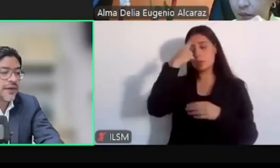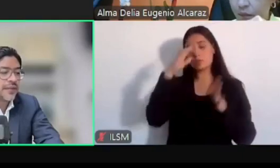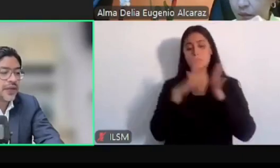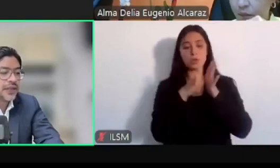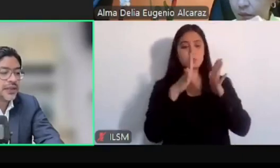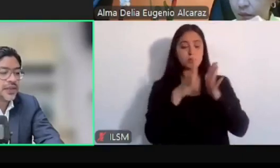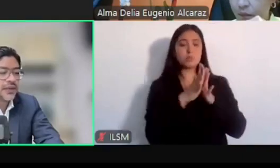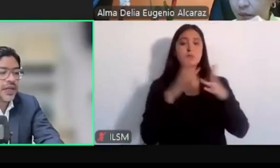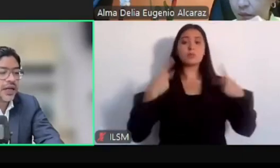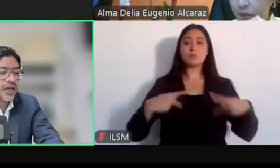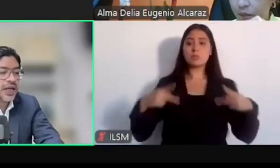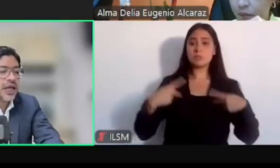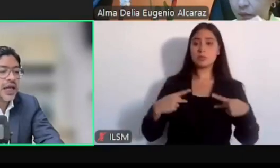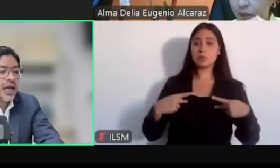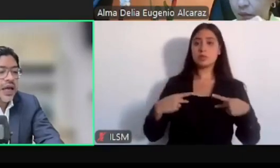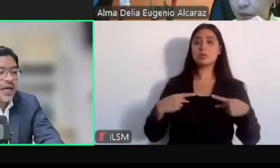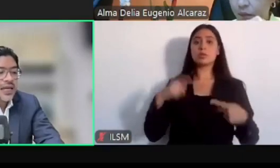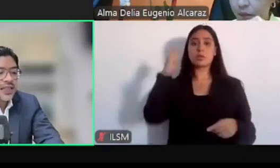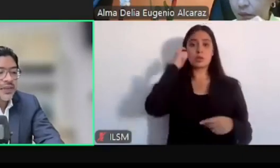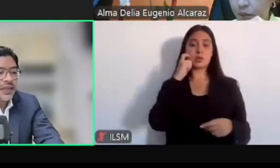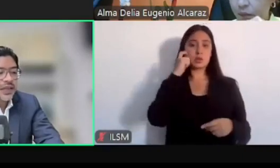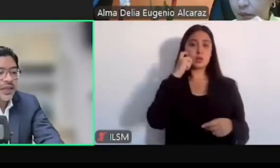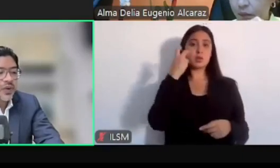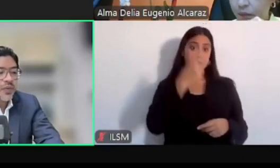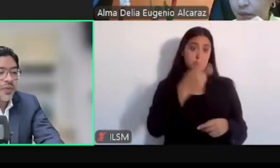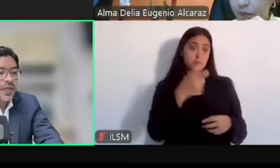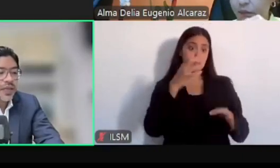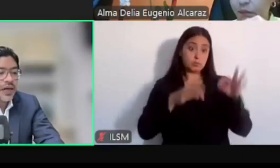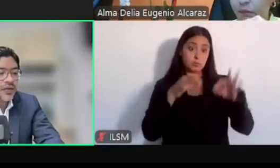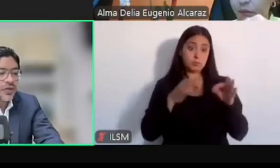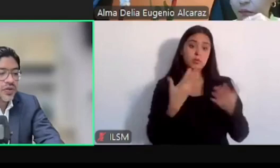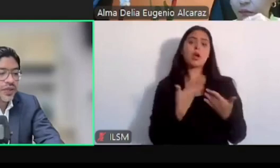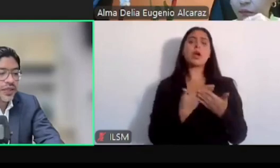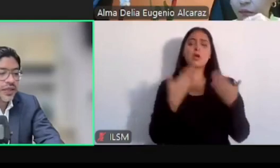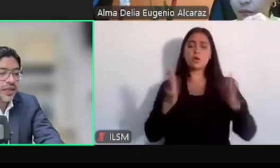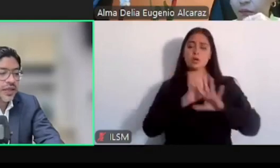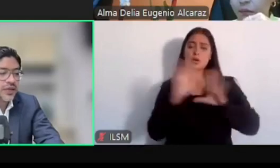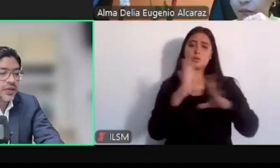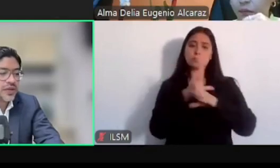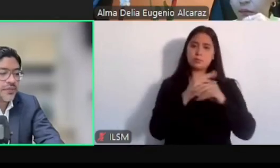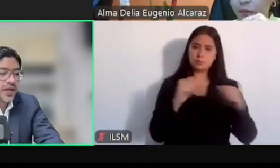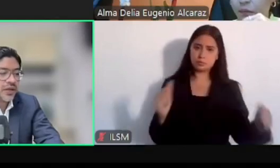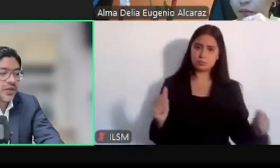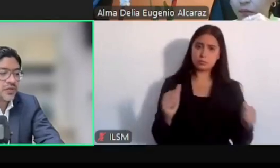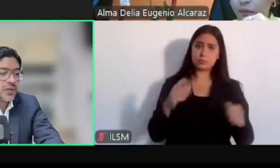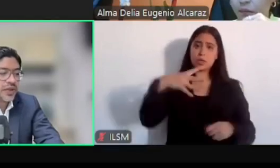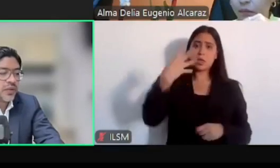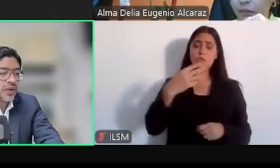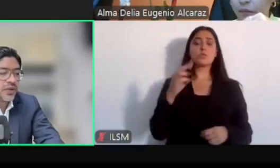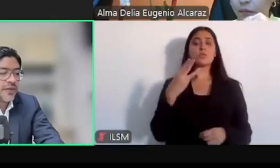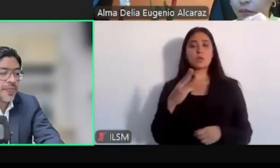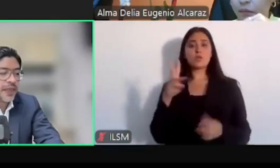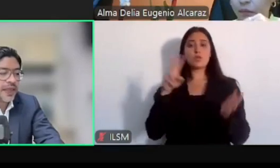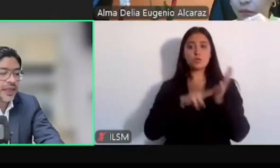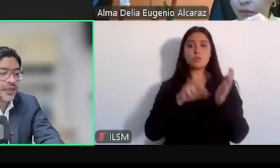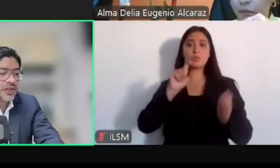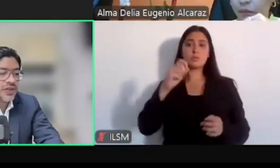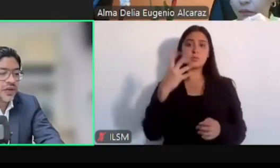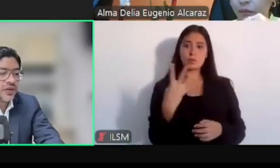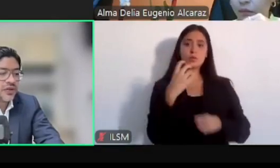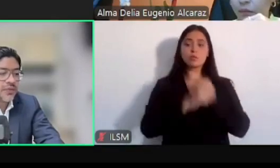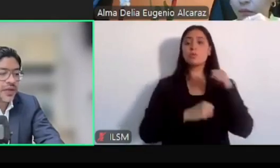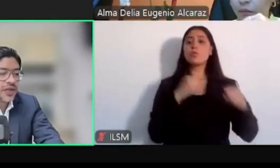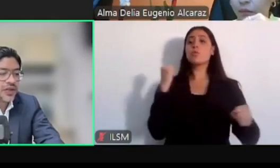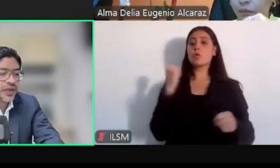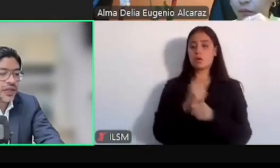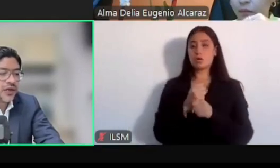Guerrero este tribunal estima tener por cumplida la resolución dictada del 14 de mayo del 2024 que desechó